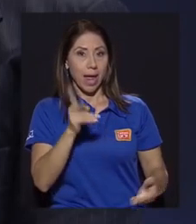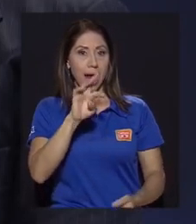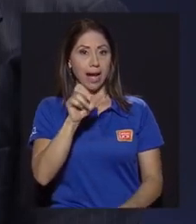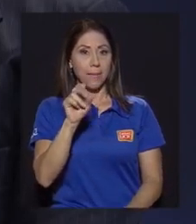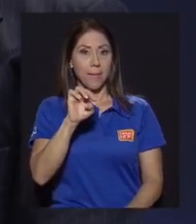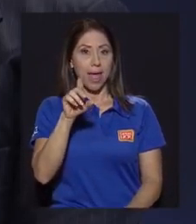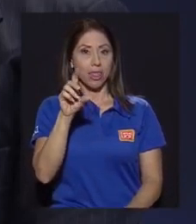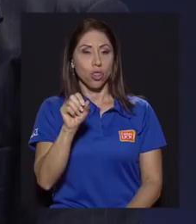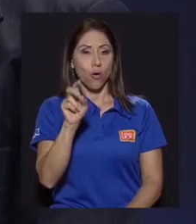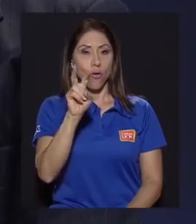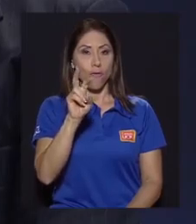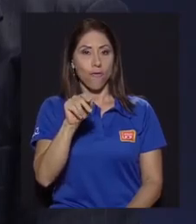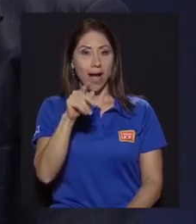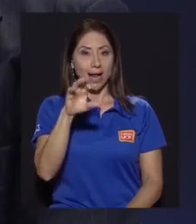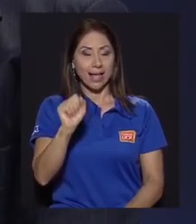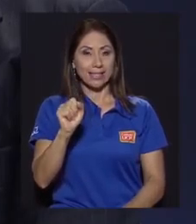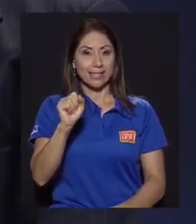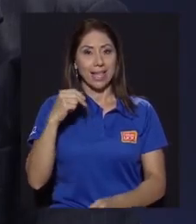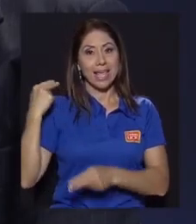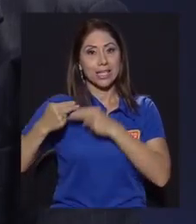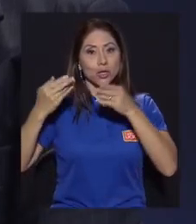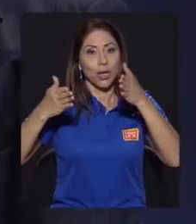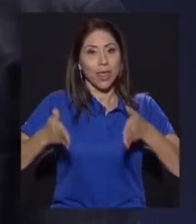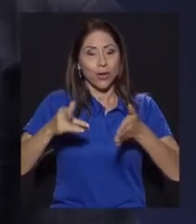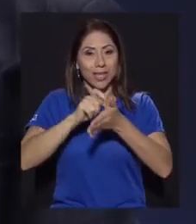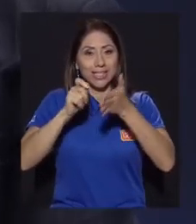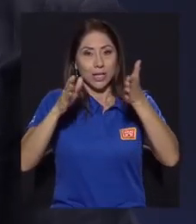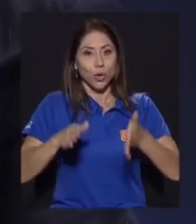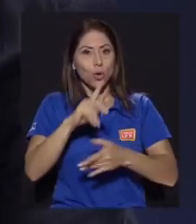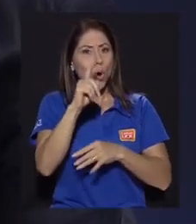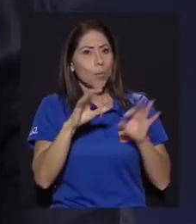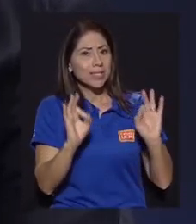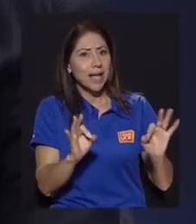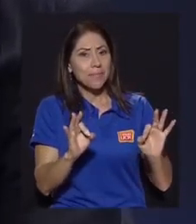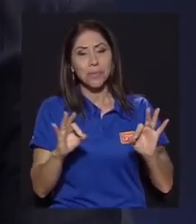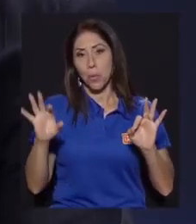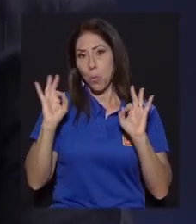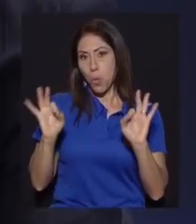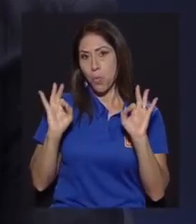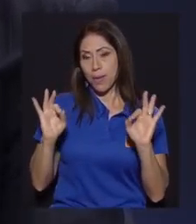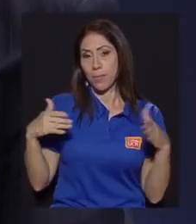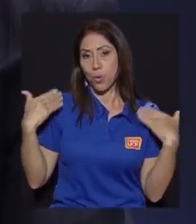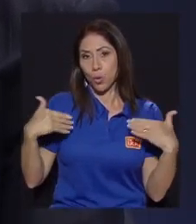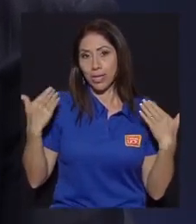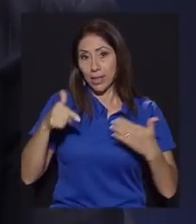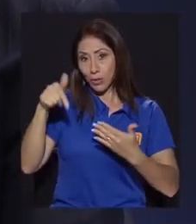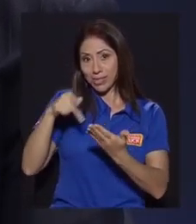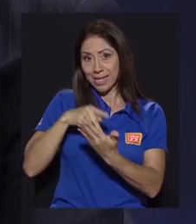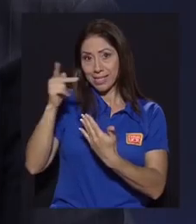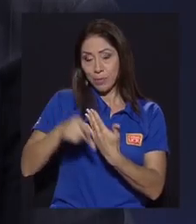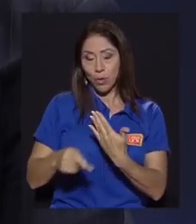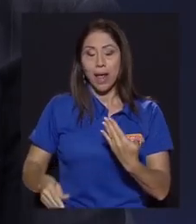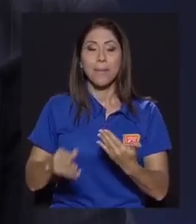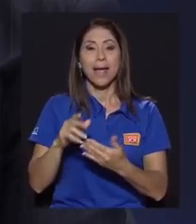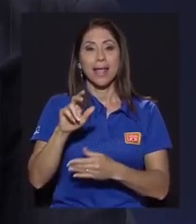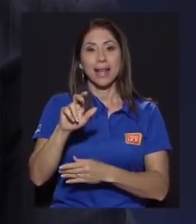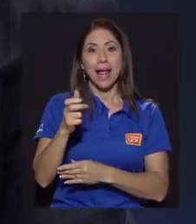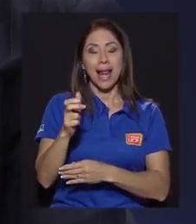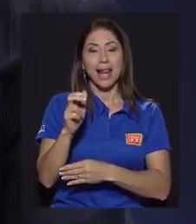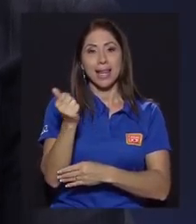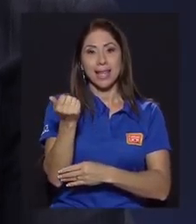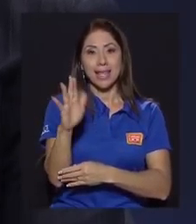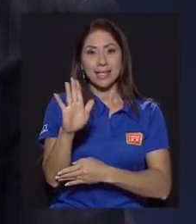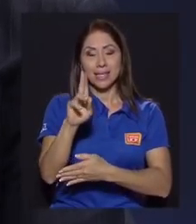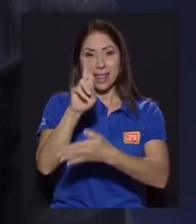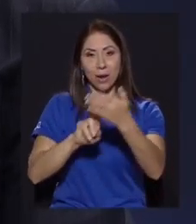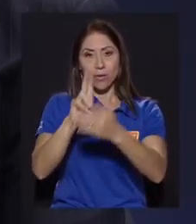historiador y además de escritor tomar mando como están muy bien muy contento de estar en este programa en el canal 15